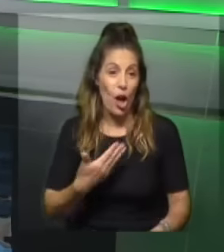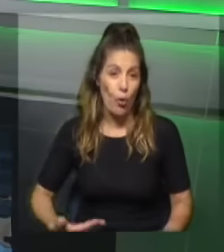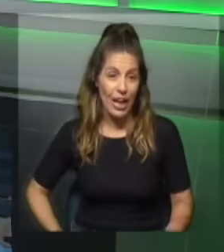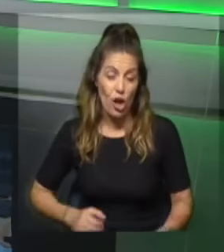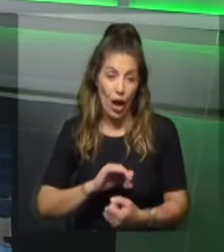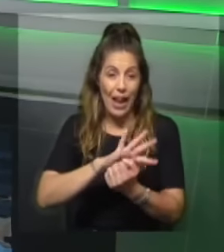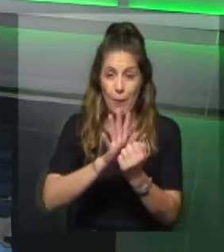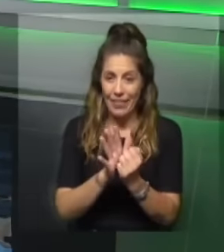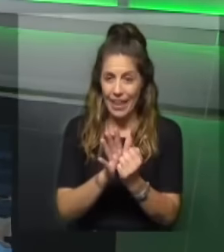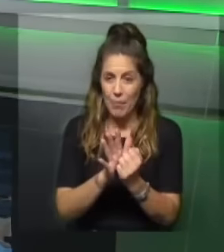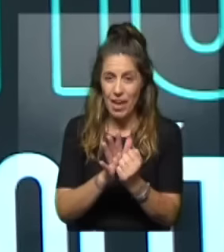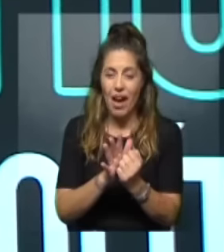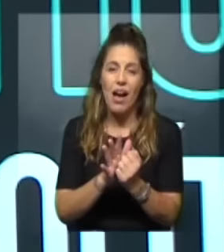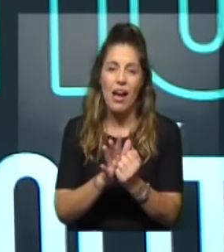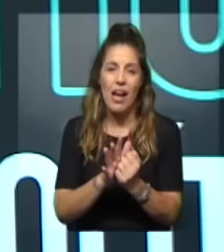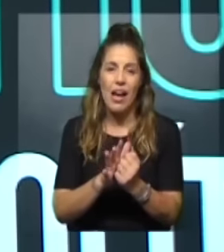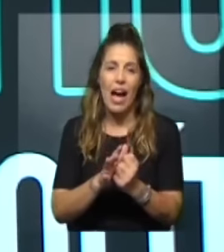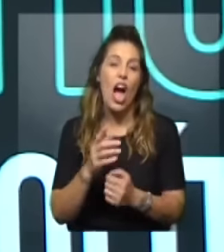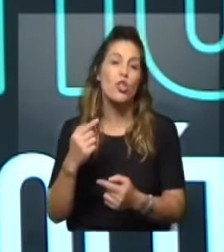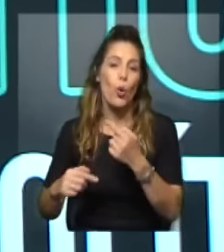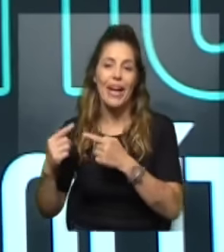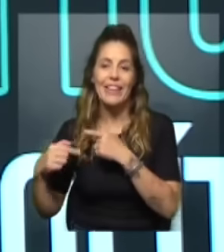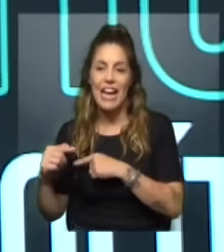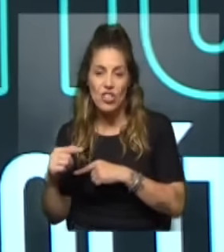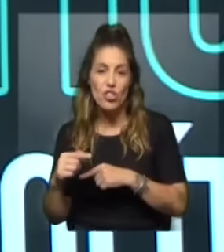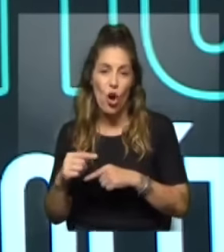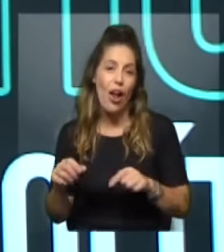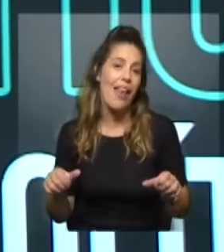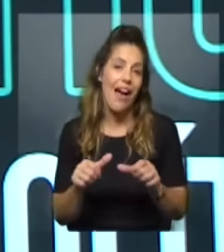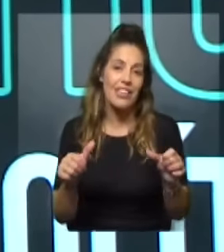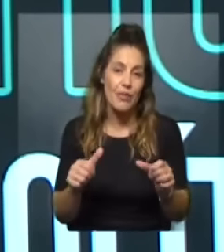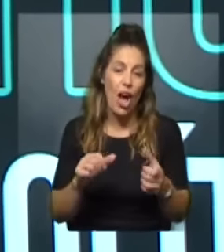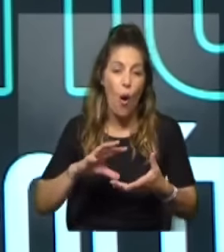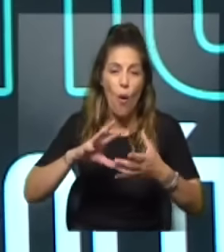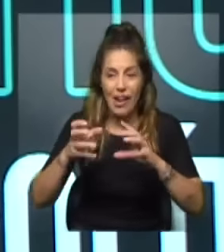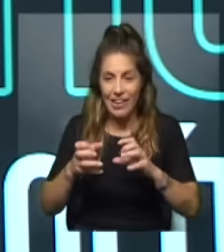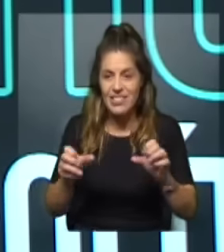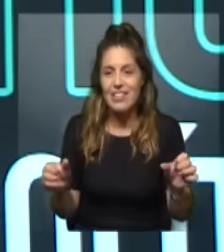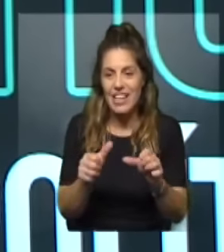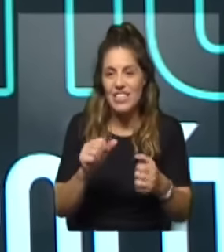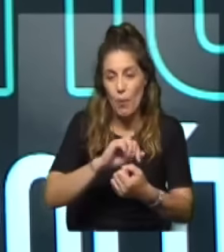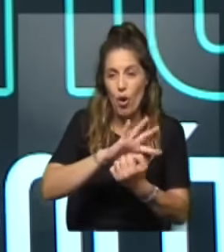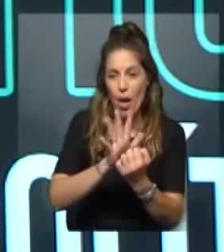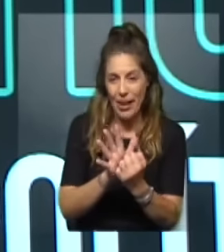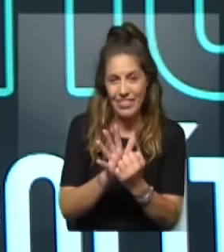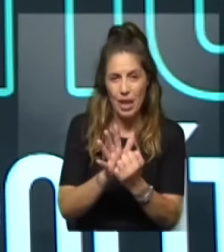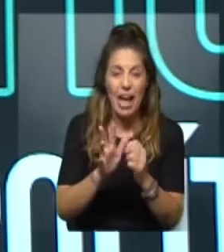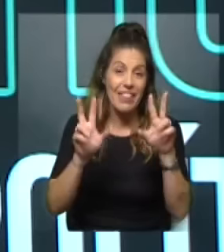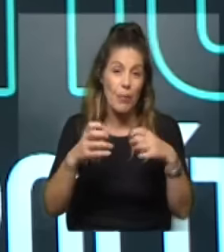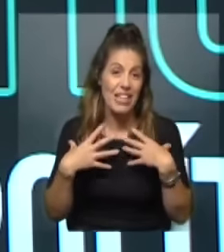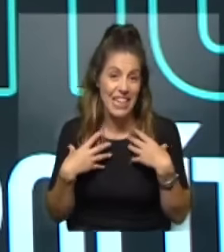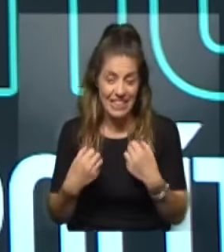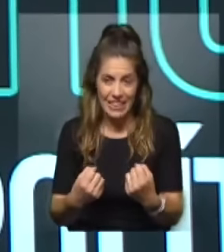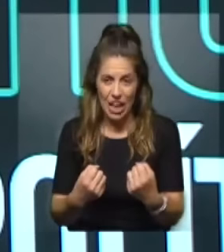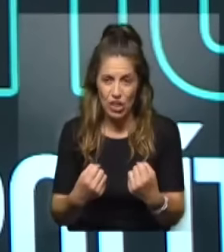es la pandemia no es decir sin duda Hay un retraso en la agenda hay una crisis provocada por la pandemia el punto de vista sanitario pero que